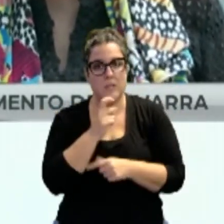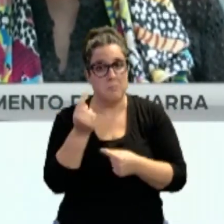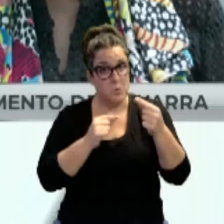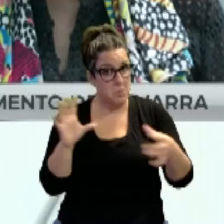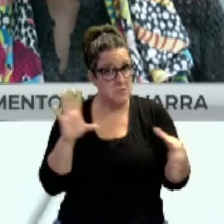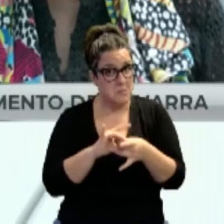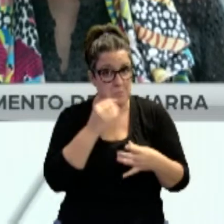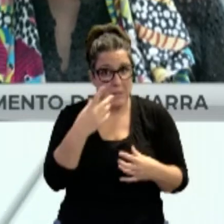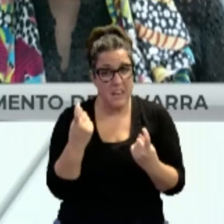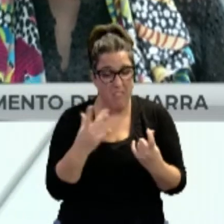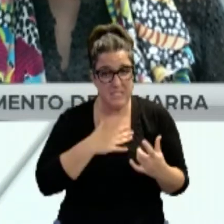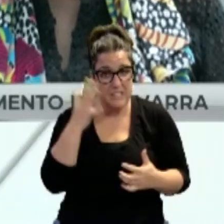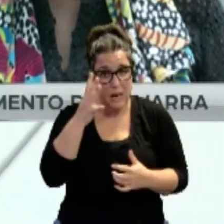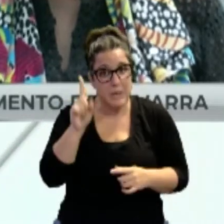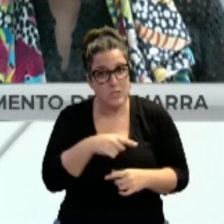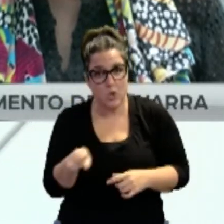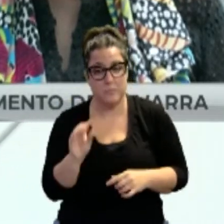Navarra?